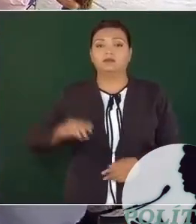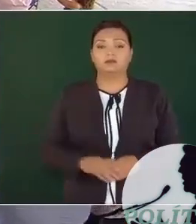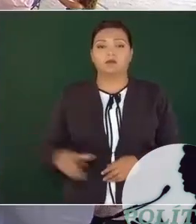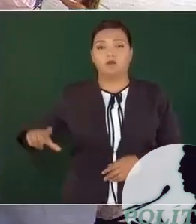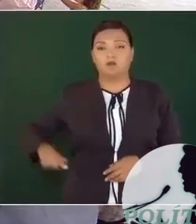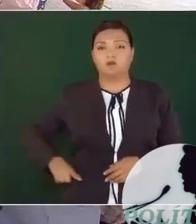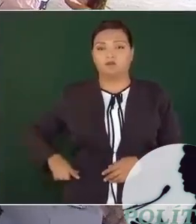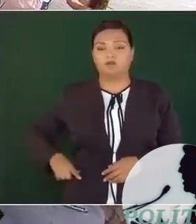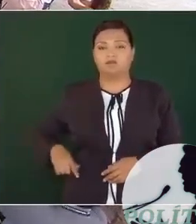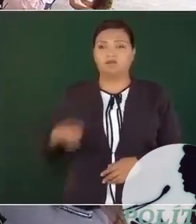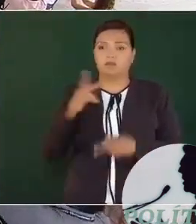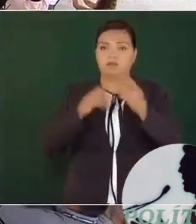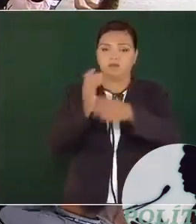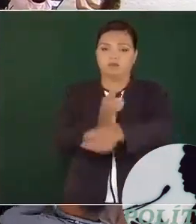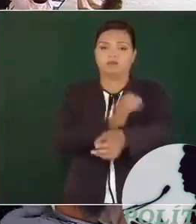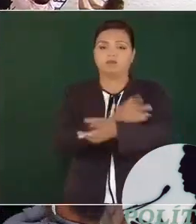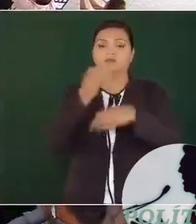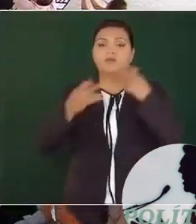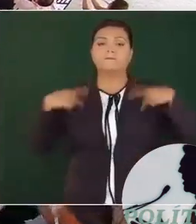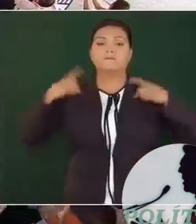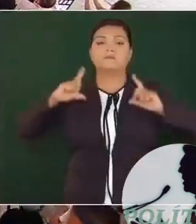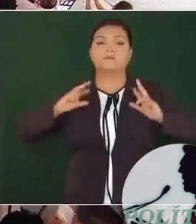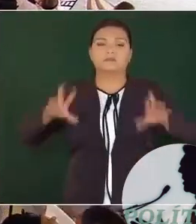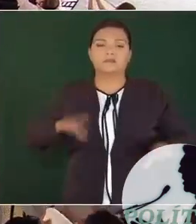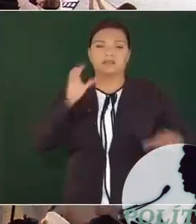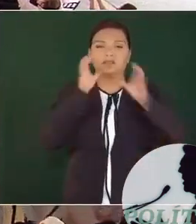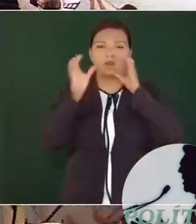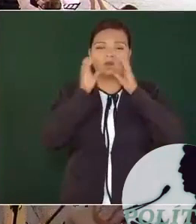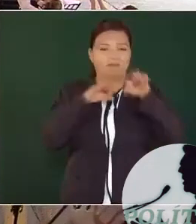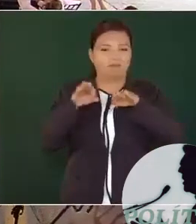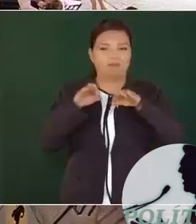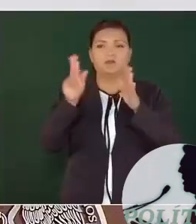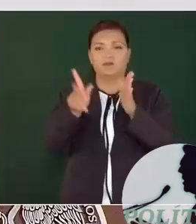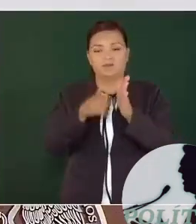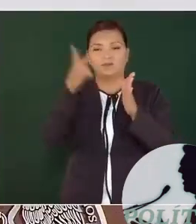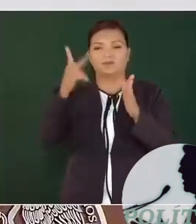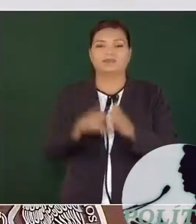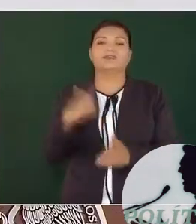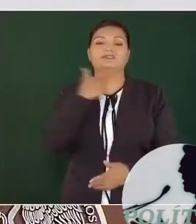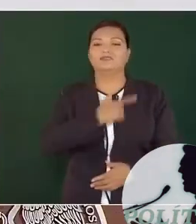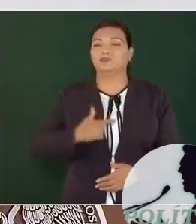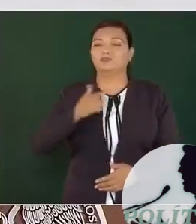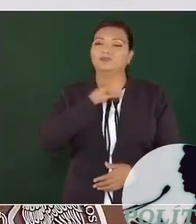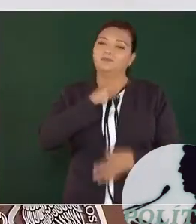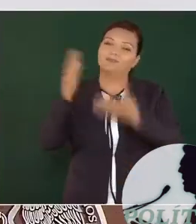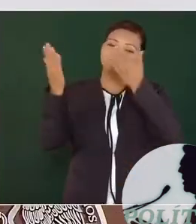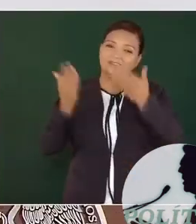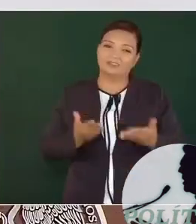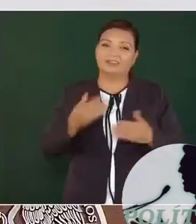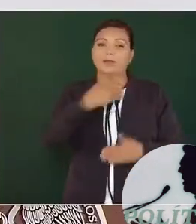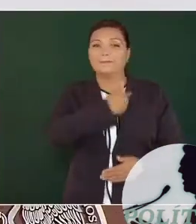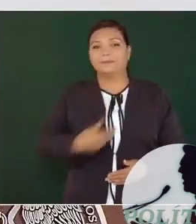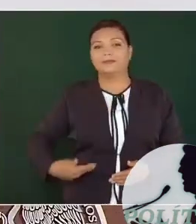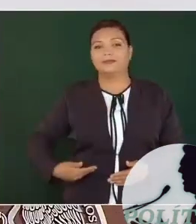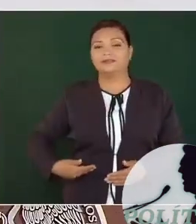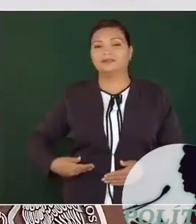en el presidium, representantes de los medios de comunicación, nuevamente es un gusto recibir al